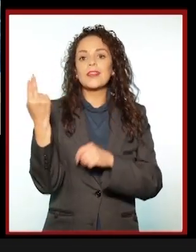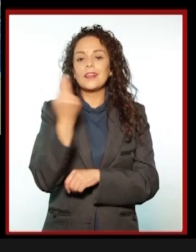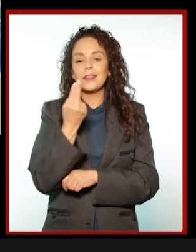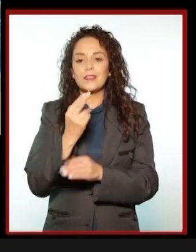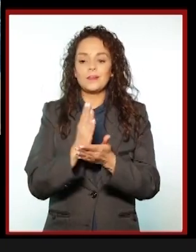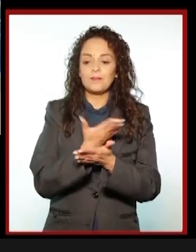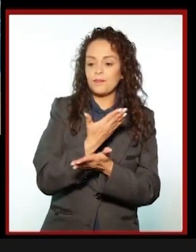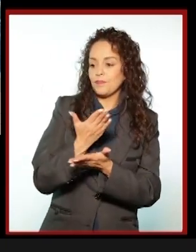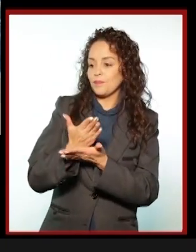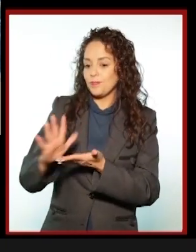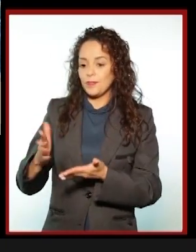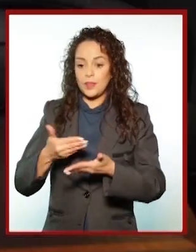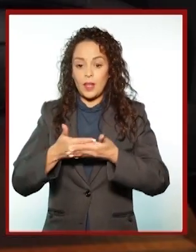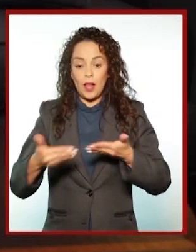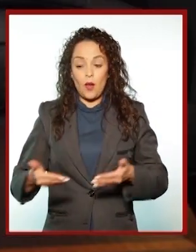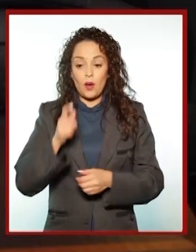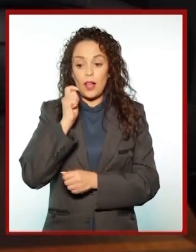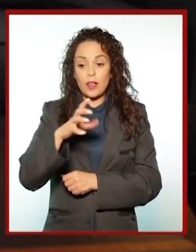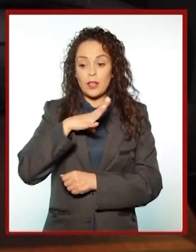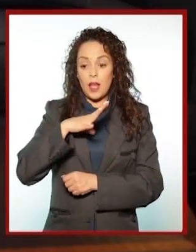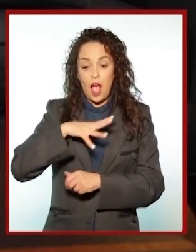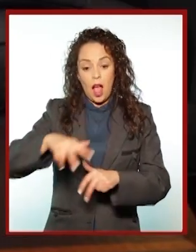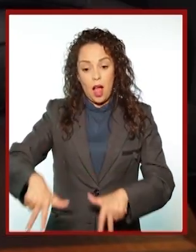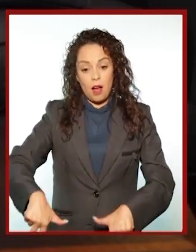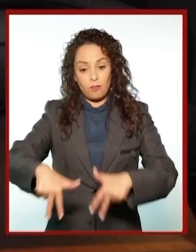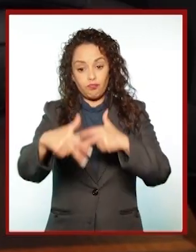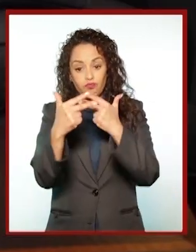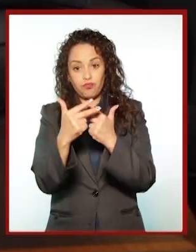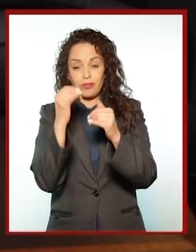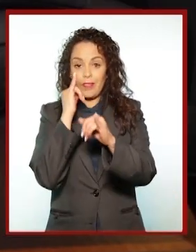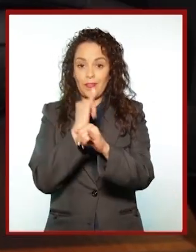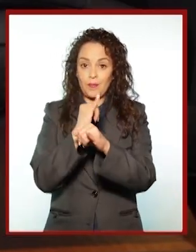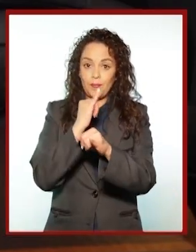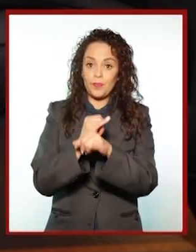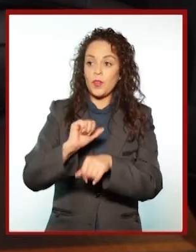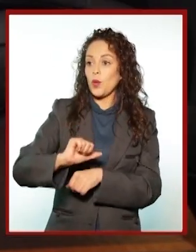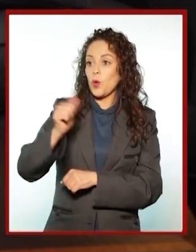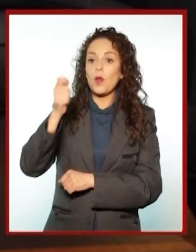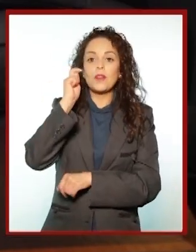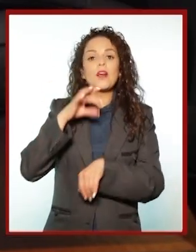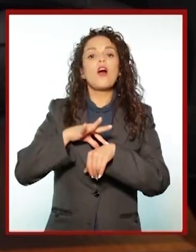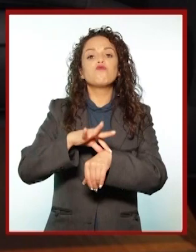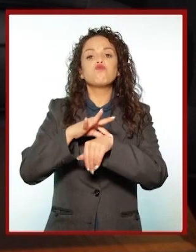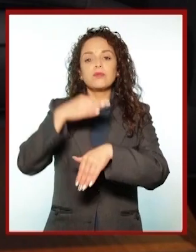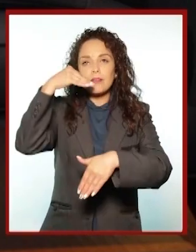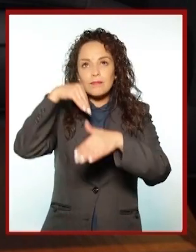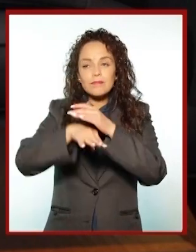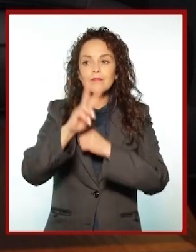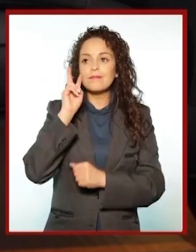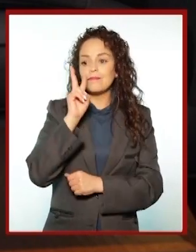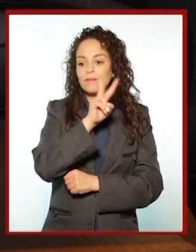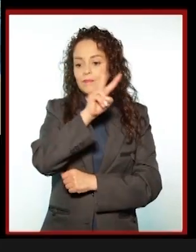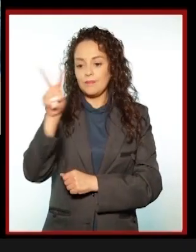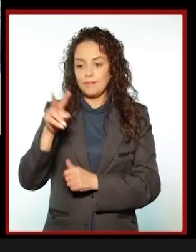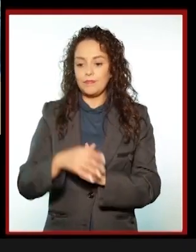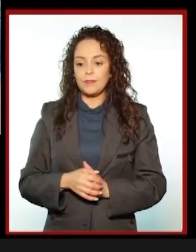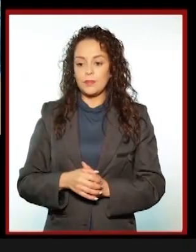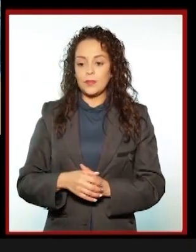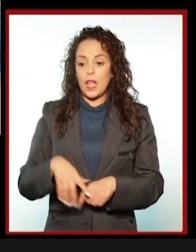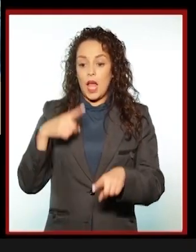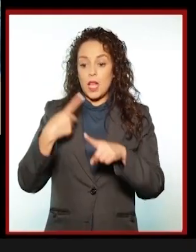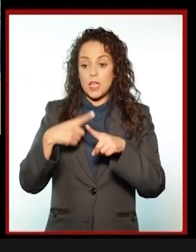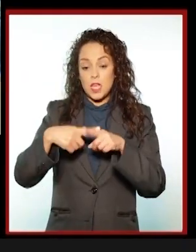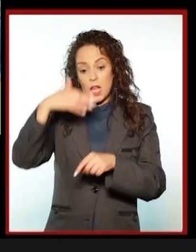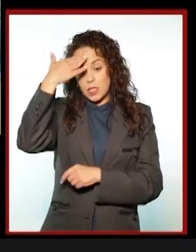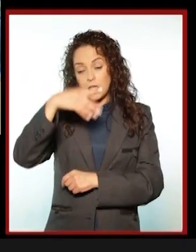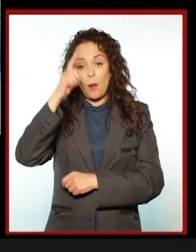tengamos que partir esa ecuación, y una parte la tenemos ahora desde la virtualidad y otra parte desde el espacio físico. Para quien